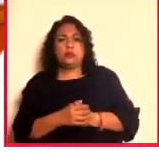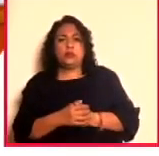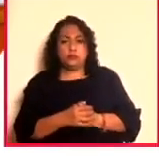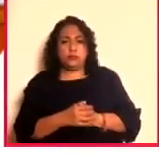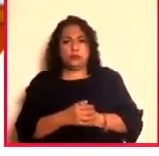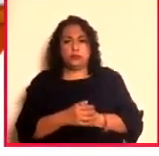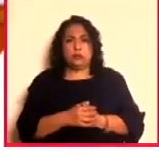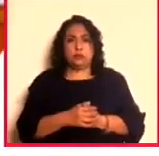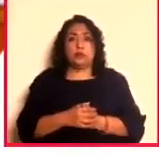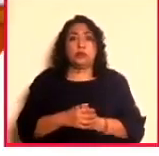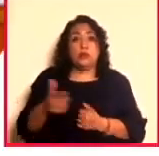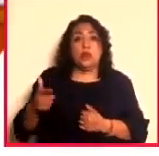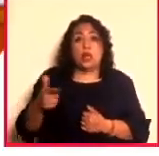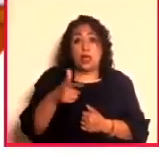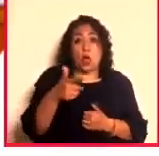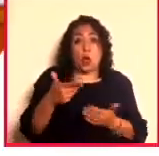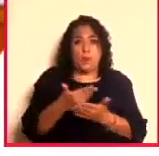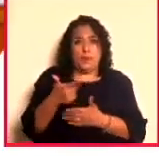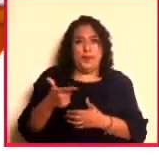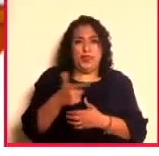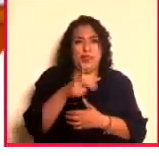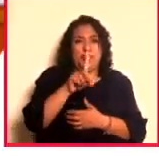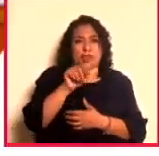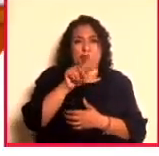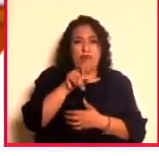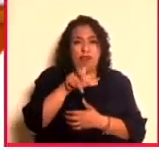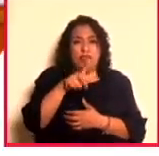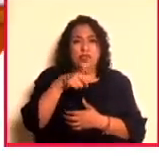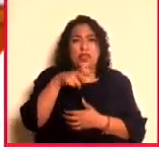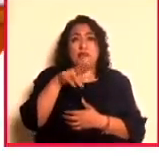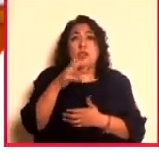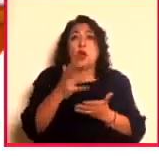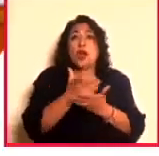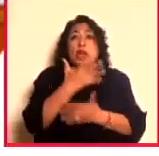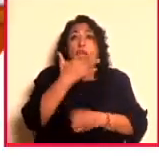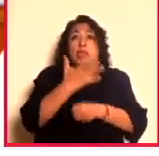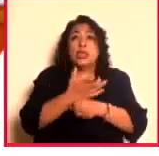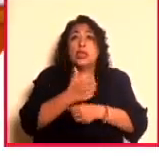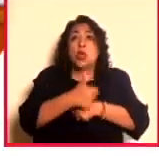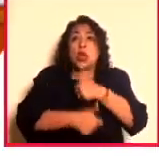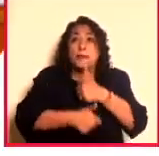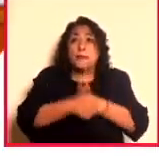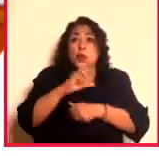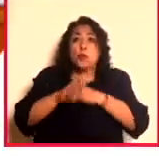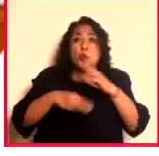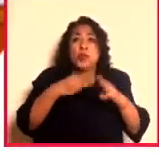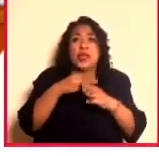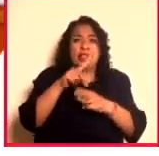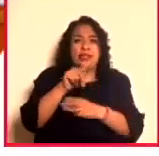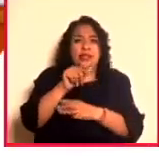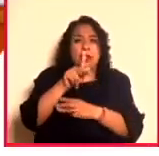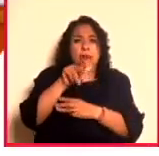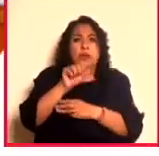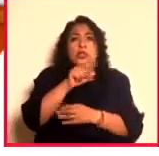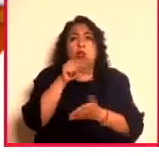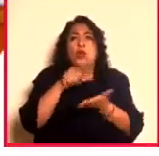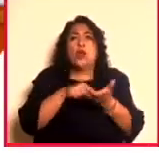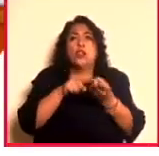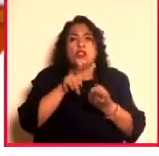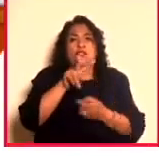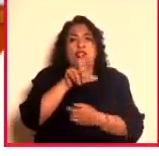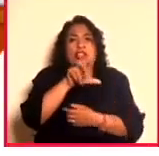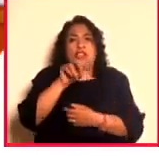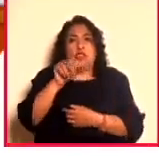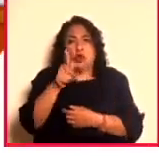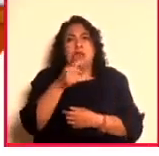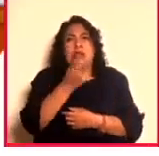El guanajuatense David Quevedo ha sido el ganador del quinto campeonato mundial de tapas en Valladolid, España. El cocinero del